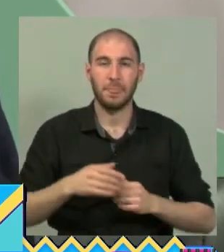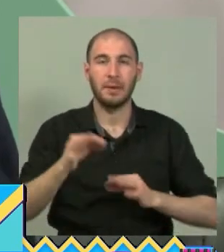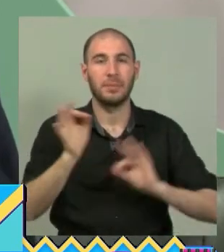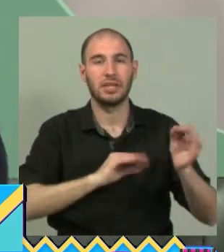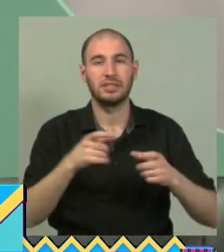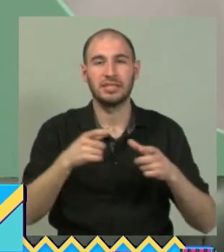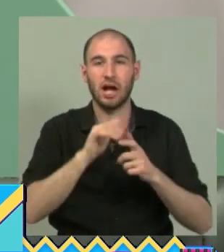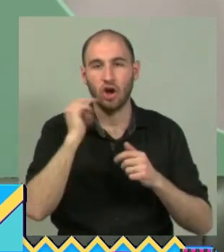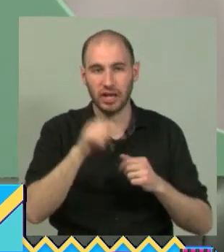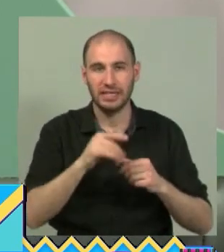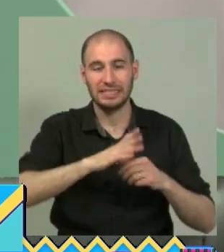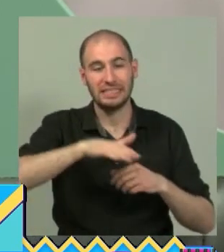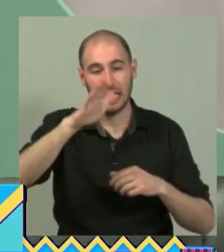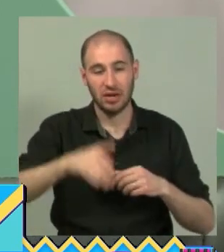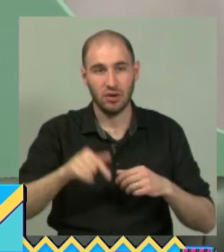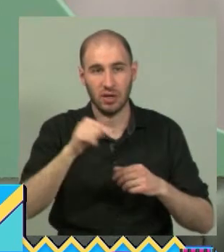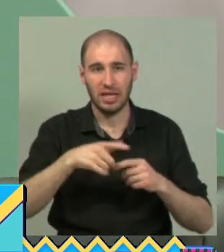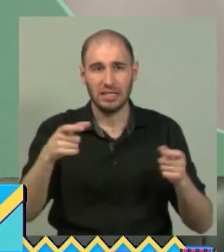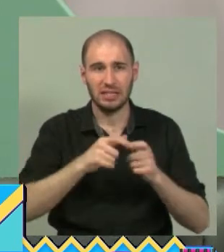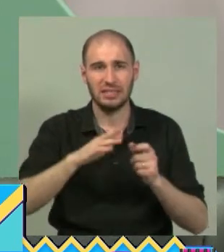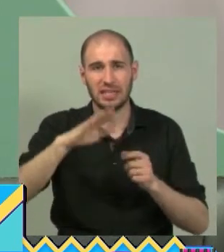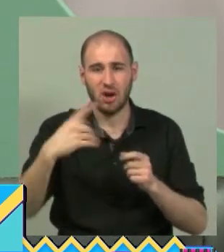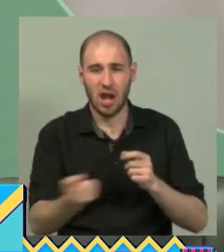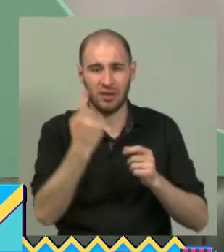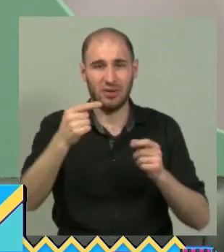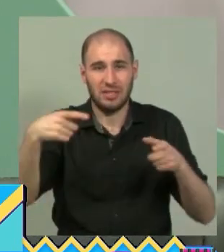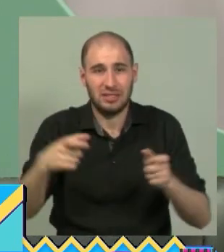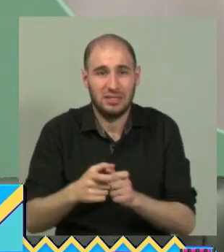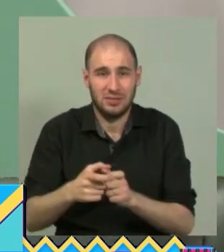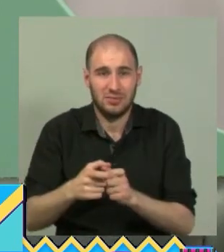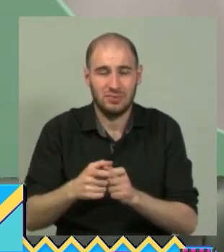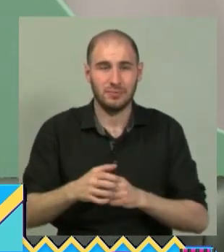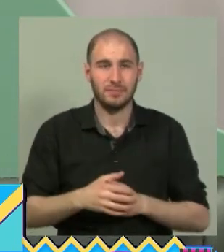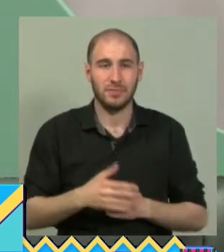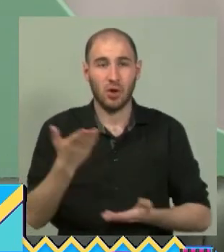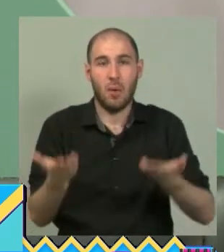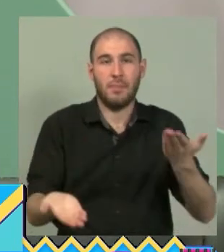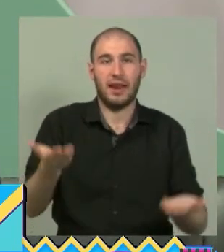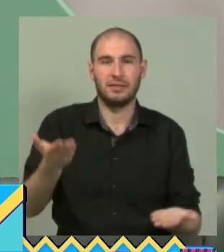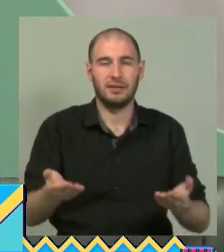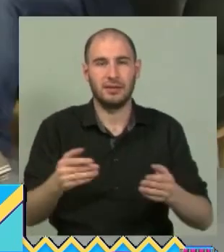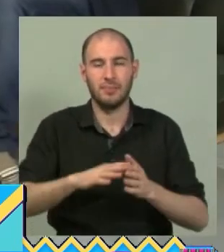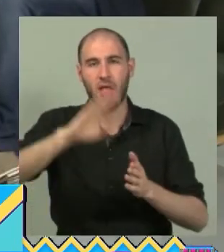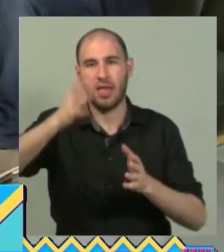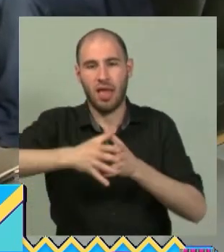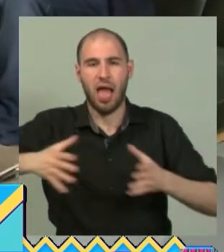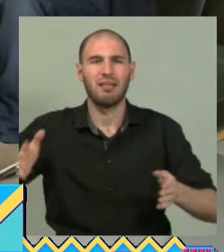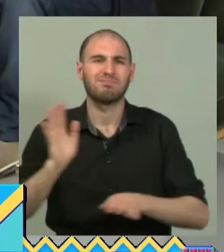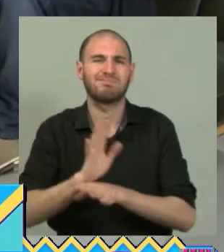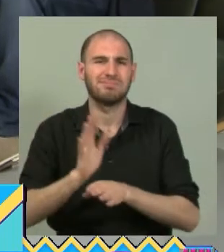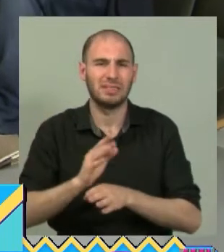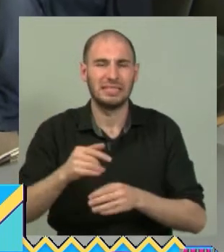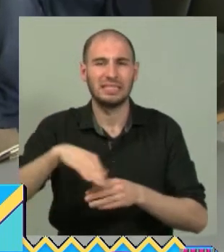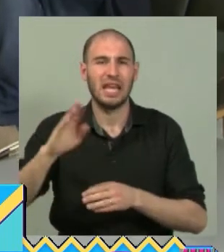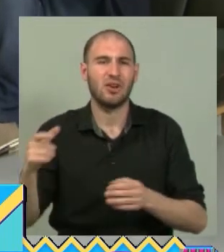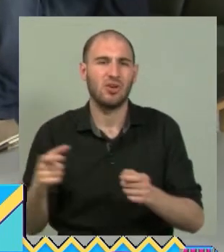proyecto San Jorge, el Cerro San Jorge, es más chico que el Cerro de la Gloria. Imagínense en la inmensidad de la cordillera lo que representa el